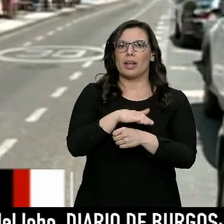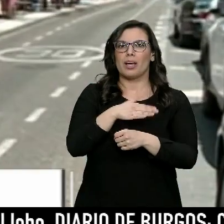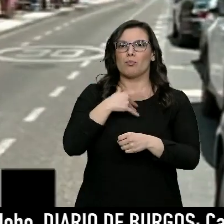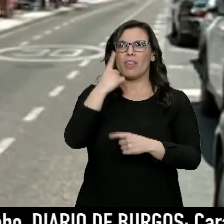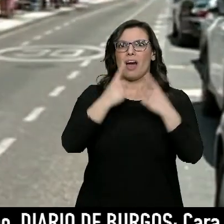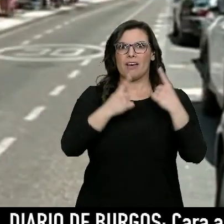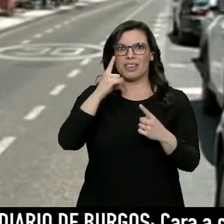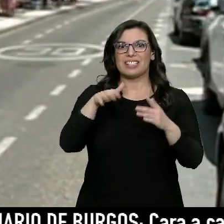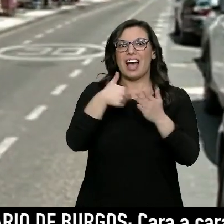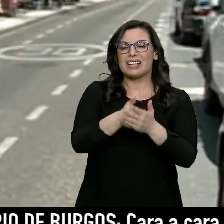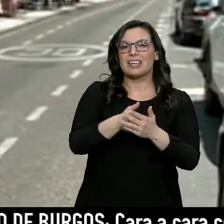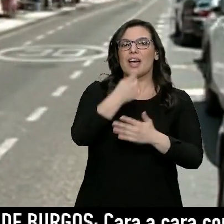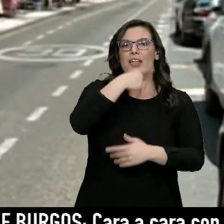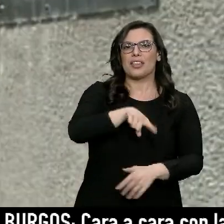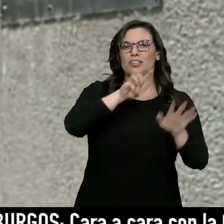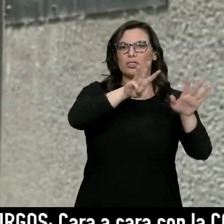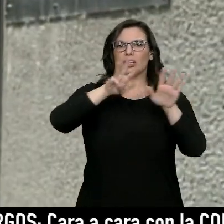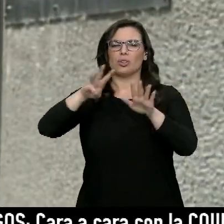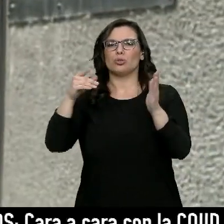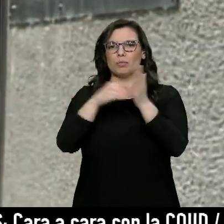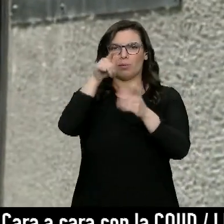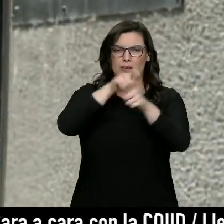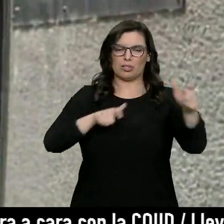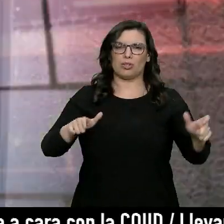a 188.000 trabajadores.